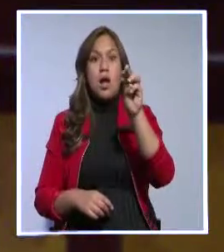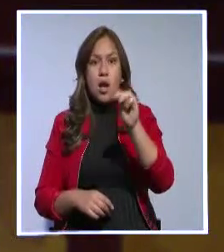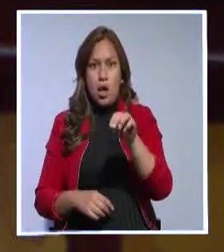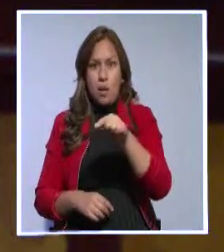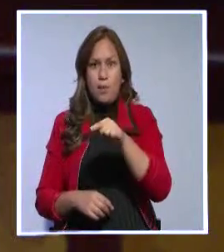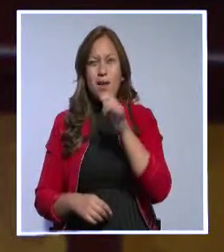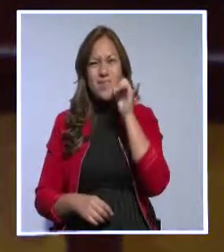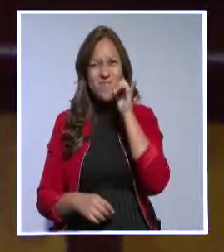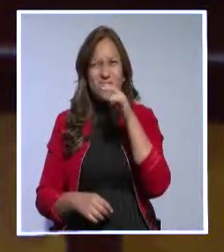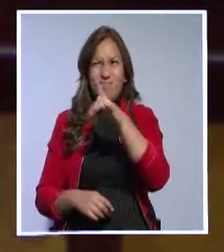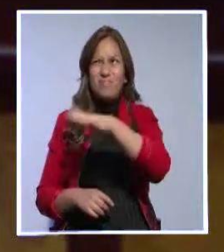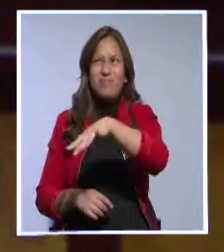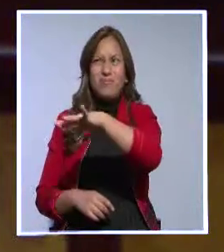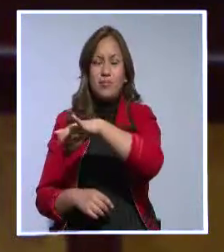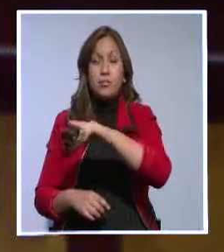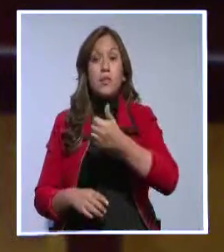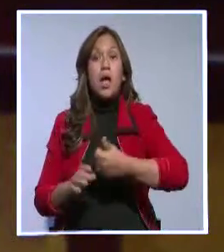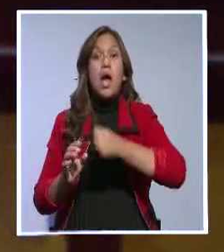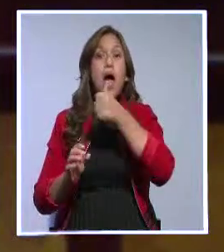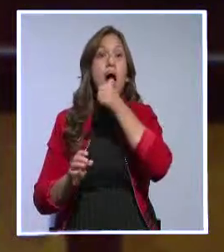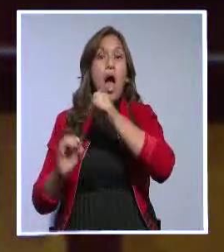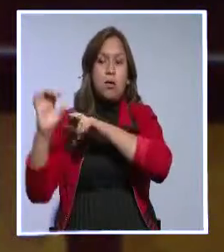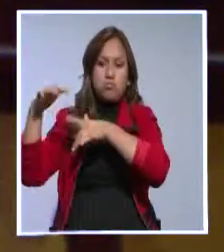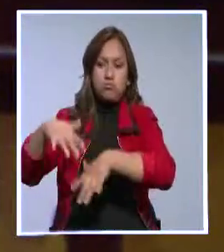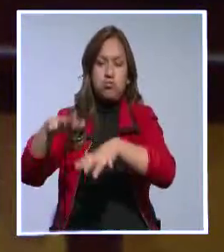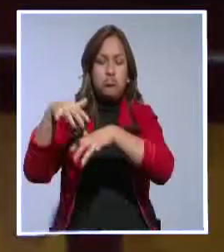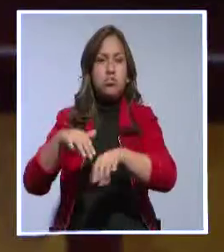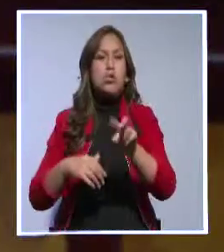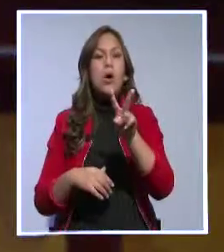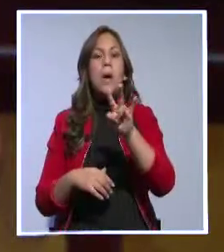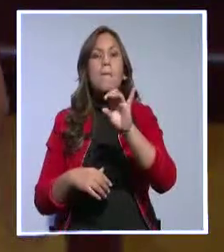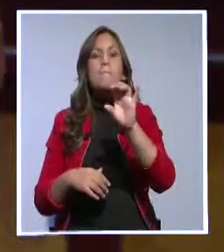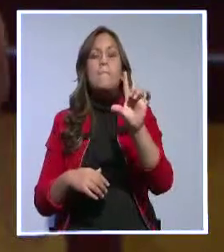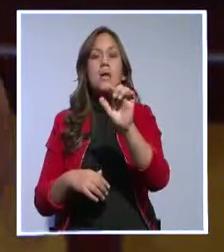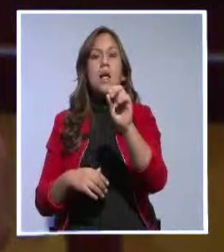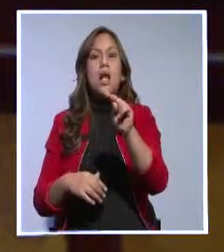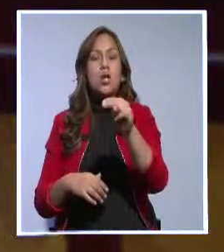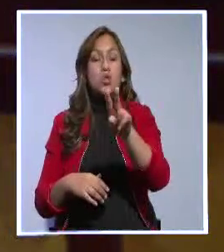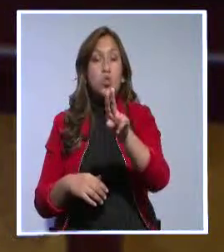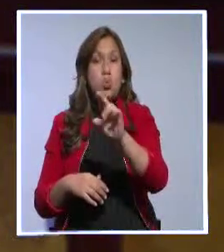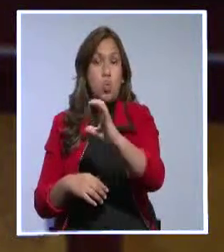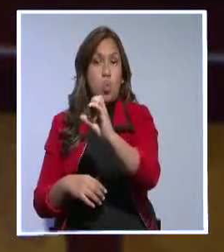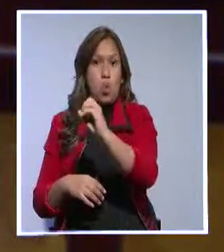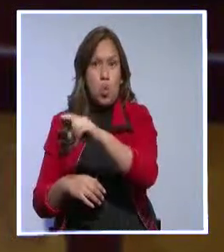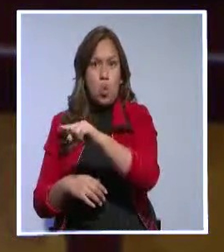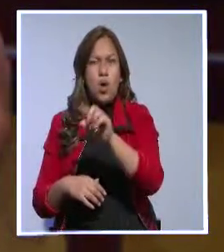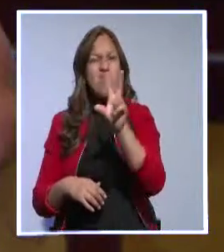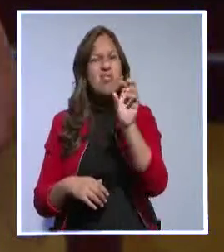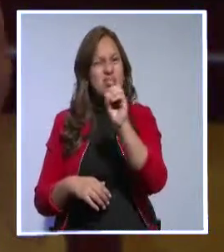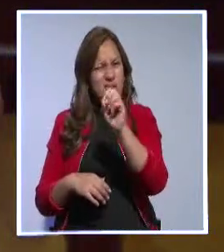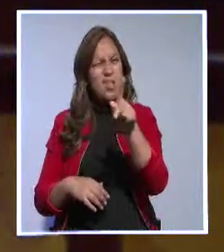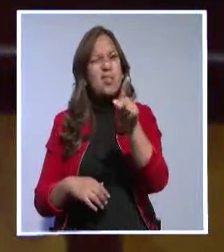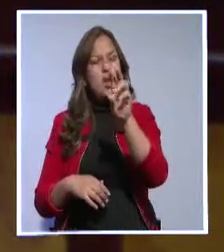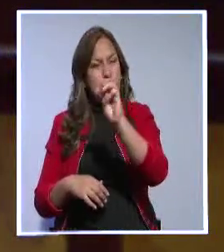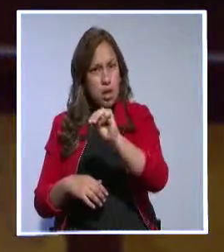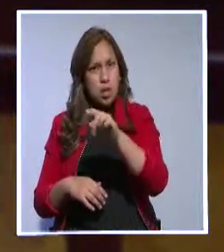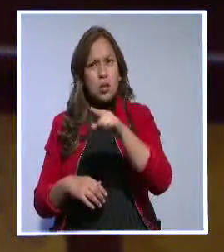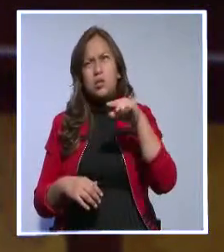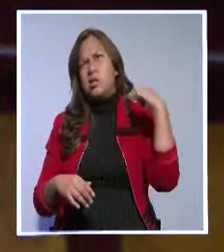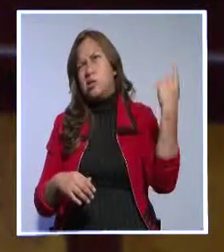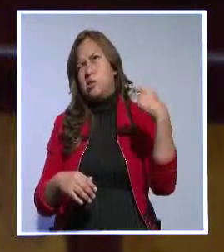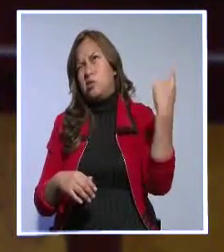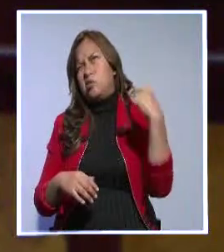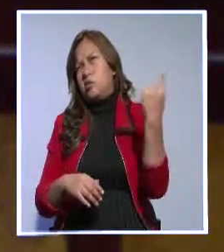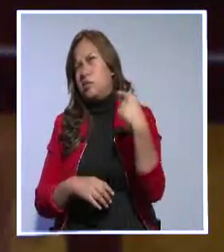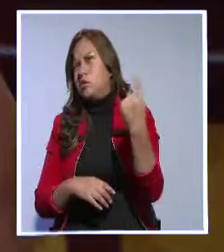llama cascada vía pilatuña para que la gente un poco se ubique por el molinico hasta guangopolo 30 kilómetros recorrieron el helicóptero